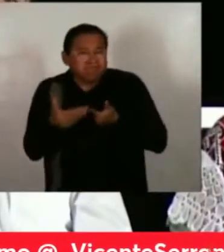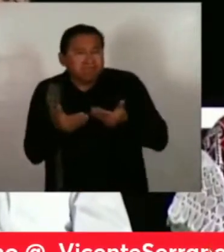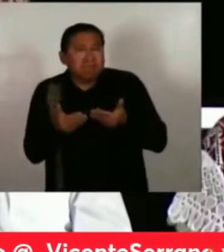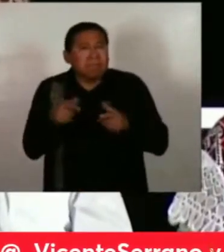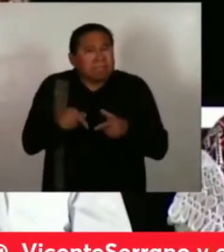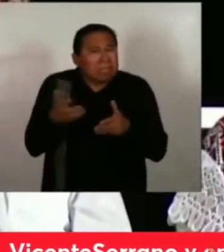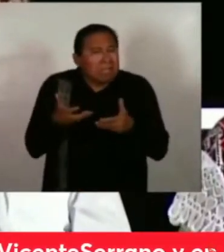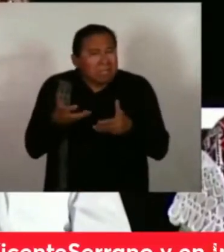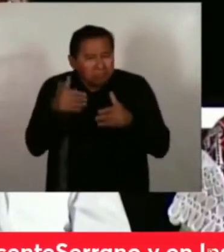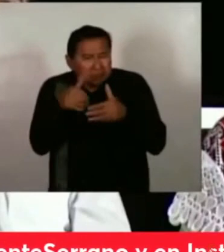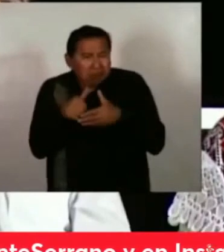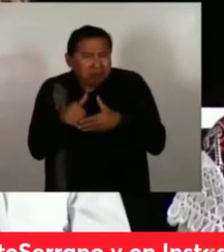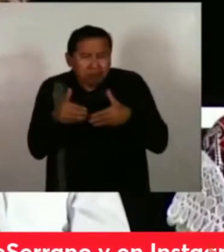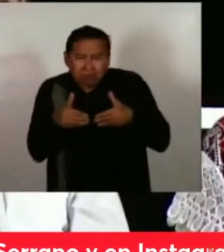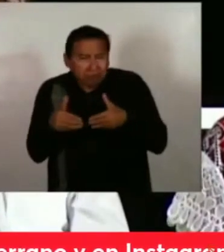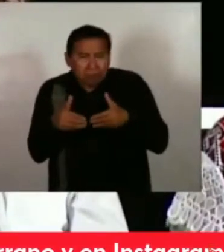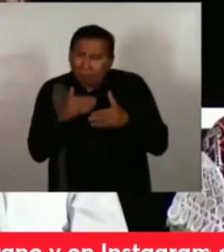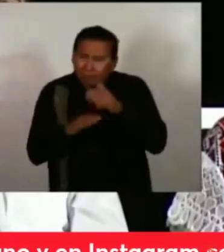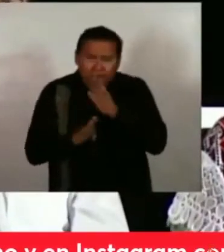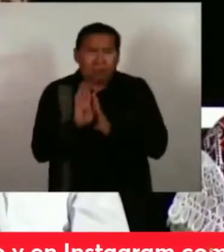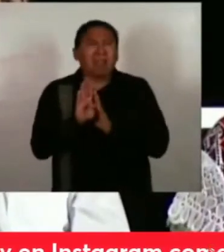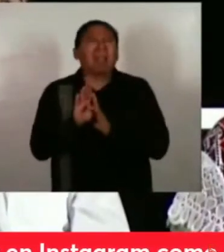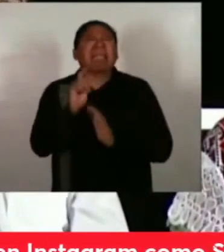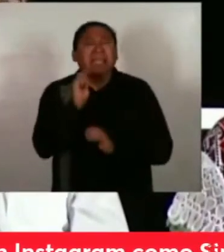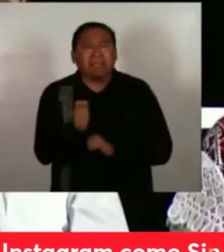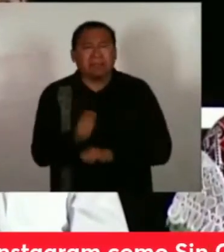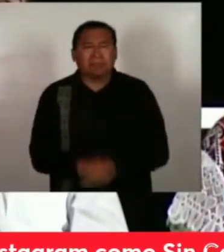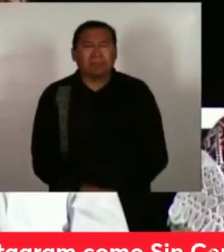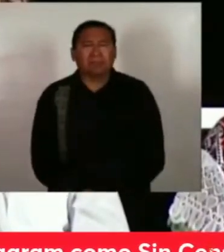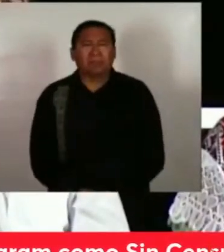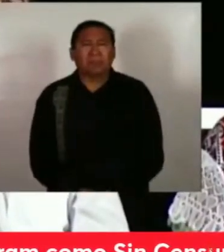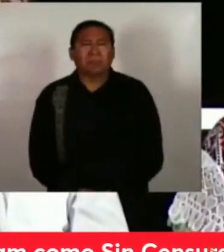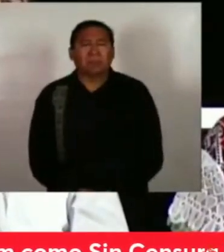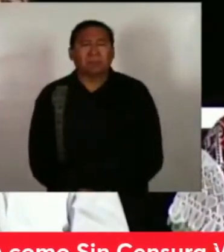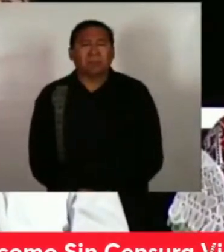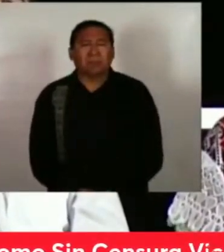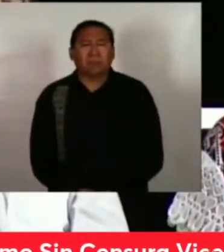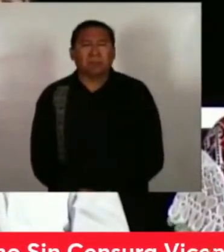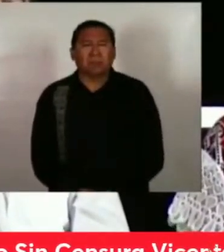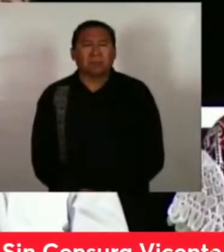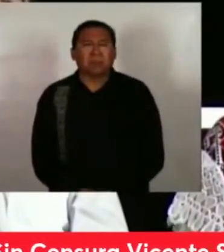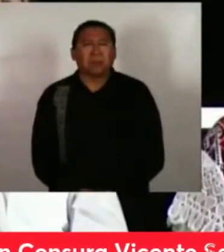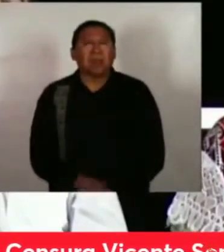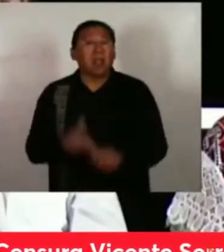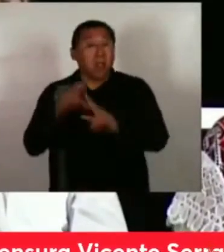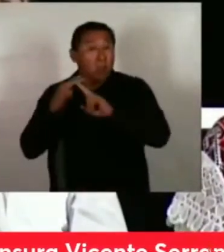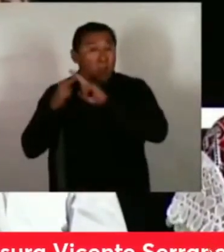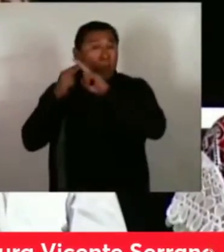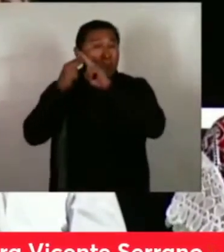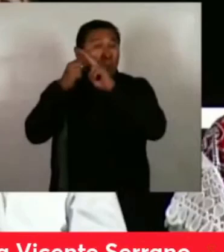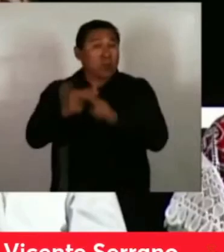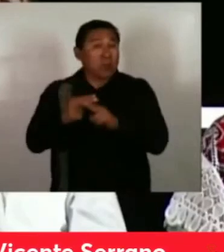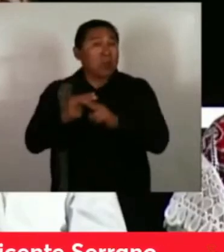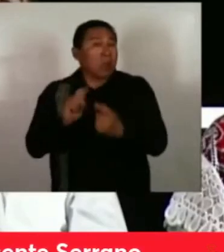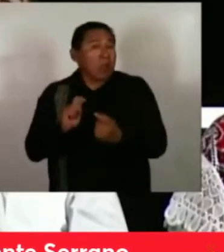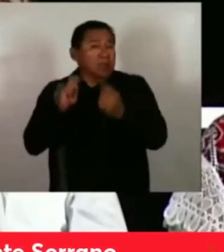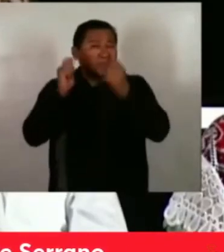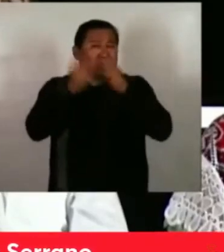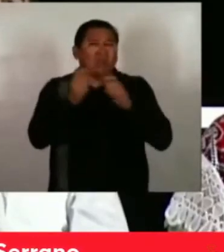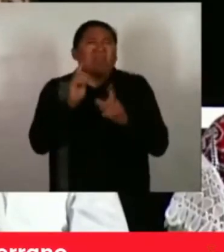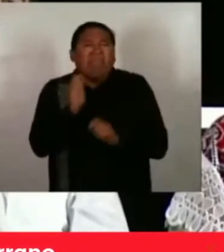se ha hecho. ¿A qué me refiero yo cuando decimos continuar con la